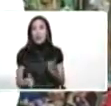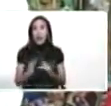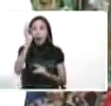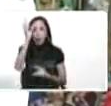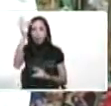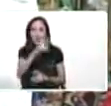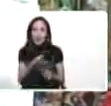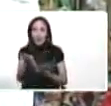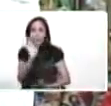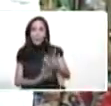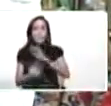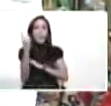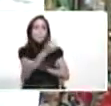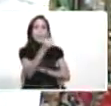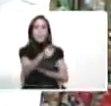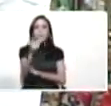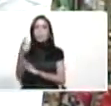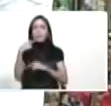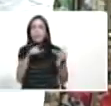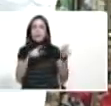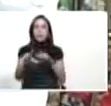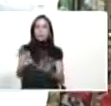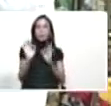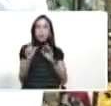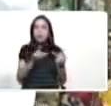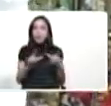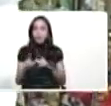concejales son tal, tal, tal, tal, tal y tal.